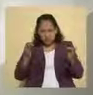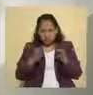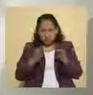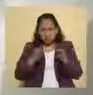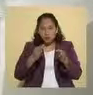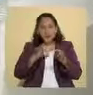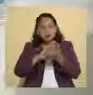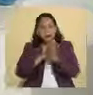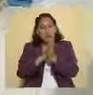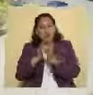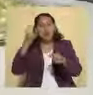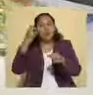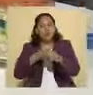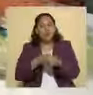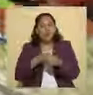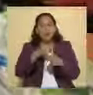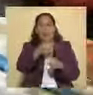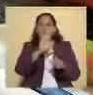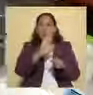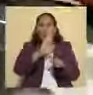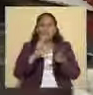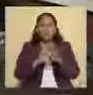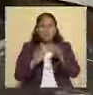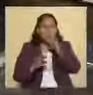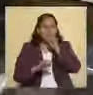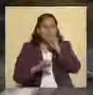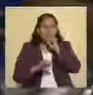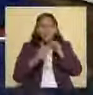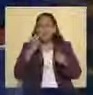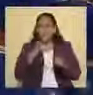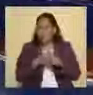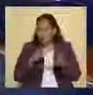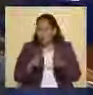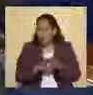queden duros entonces va a ser como un raspado pero de algo natural